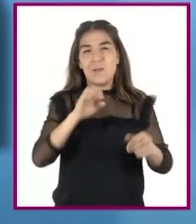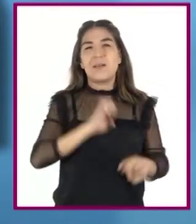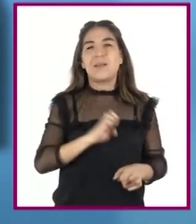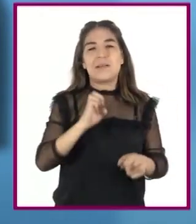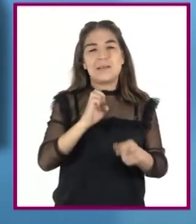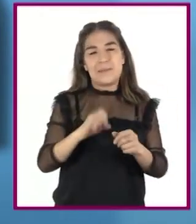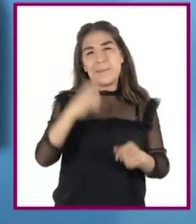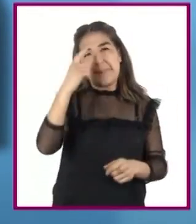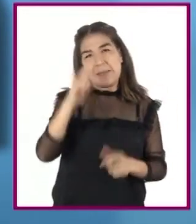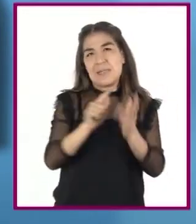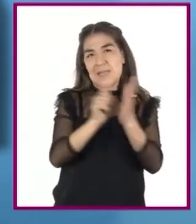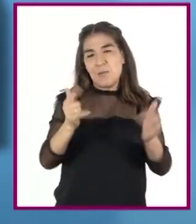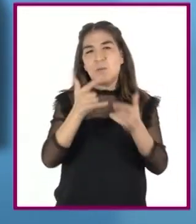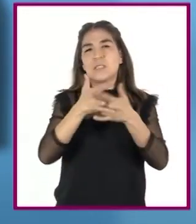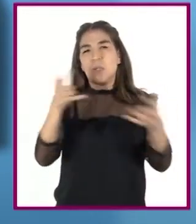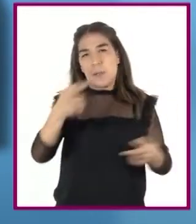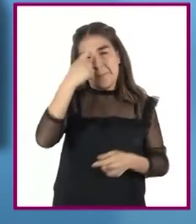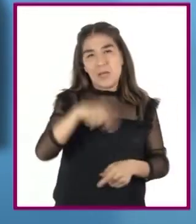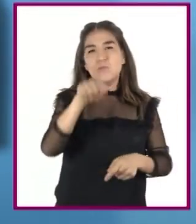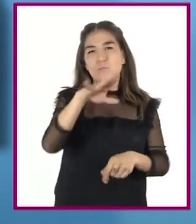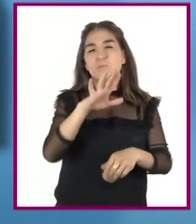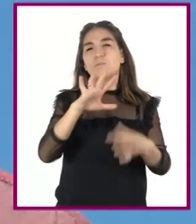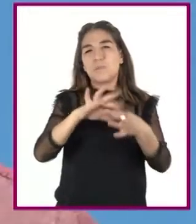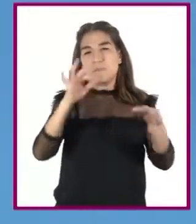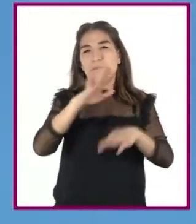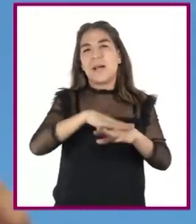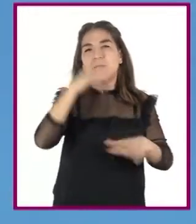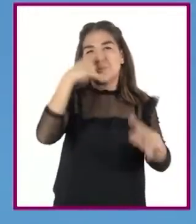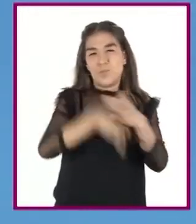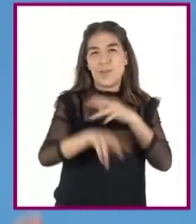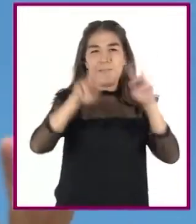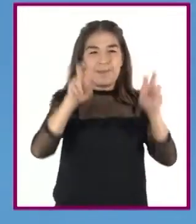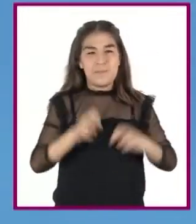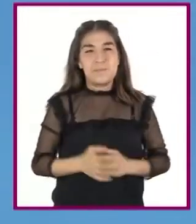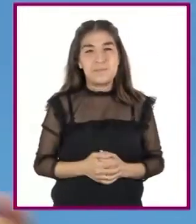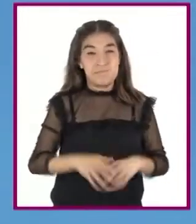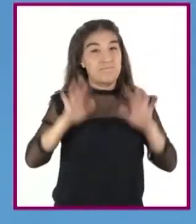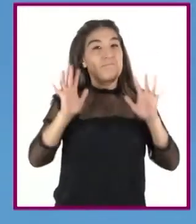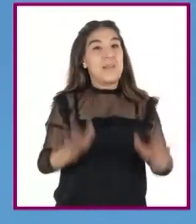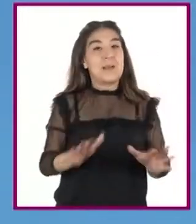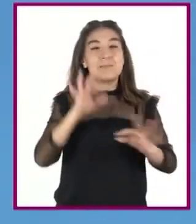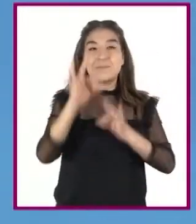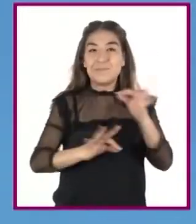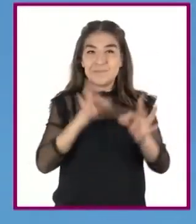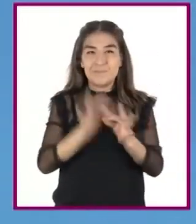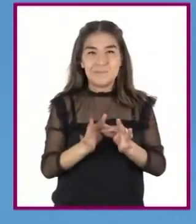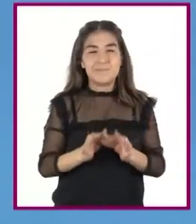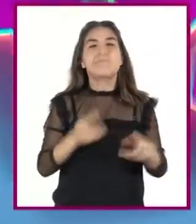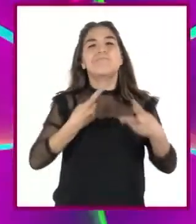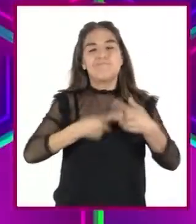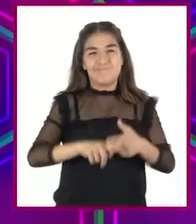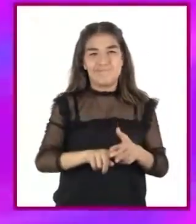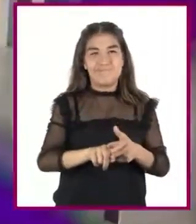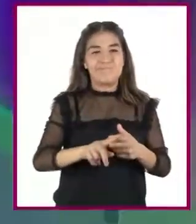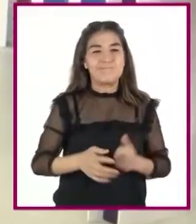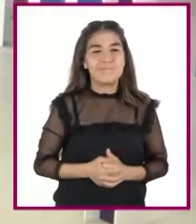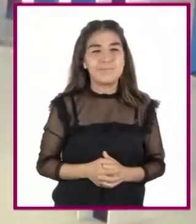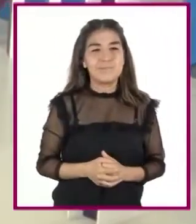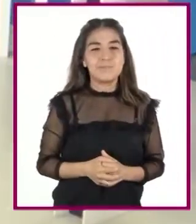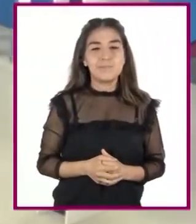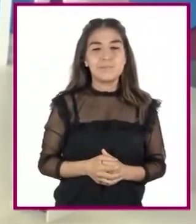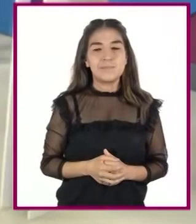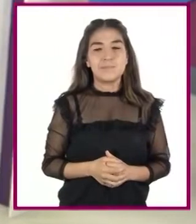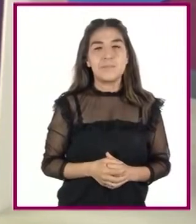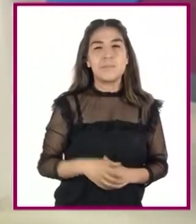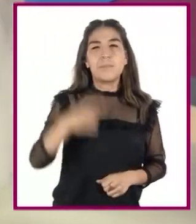profundizar y ampliar sus conocimientos acerca del tema. ¿Están listas y listos? ¡Comencemos!